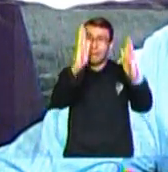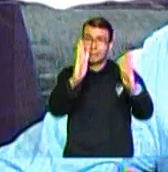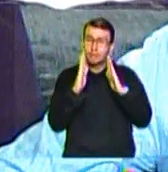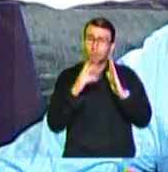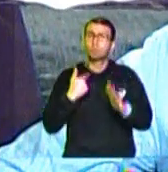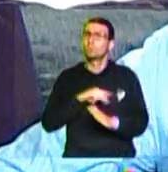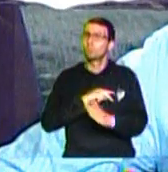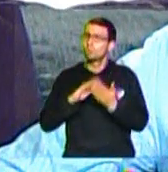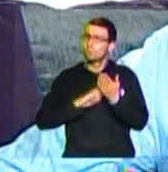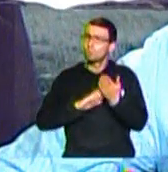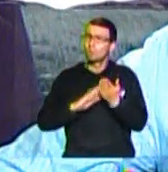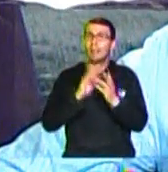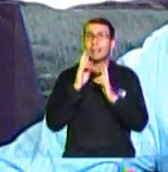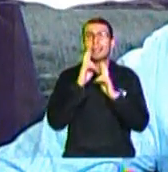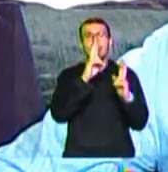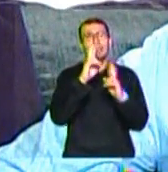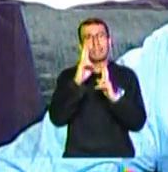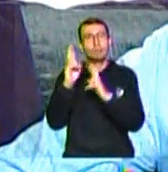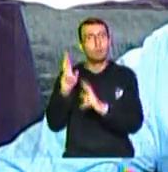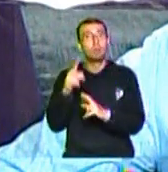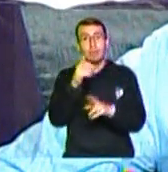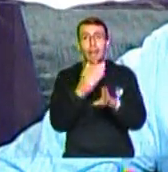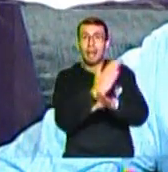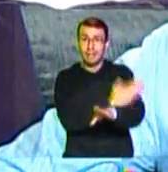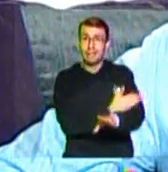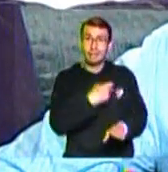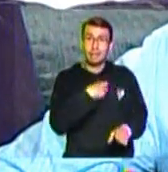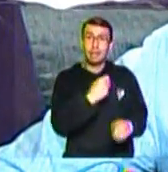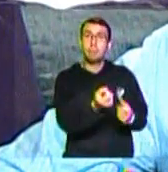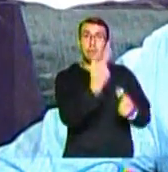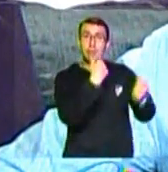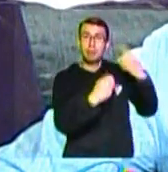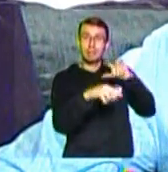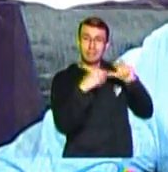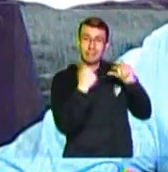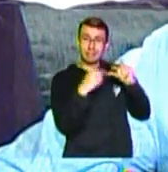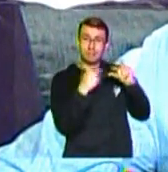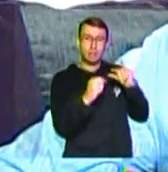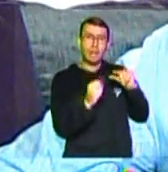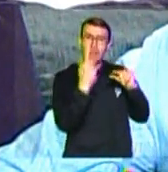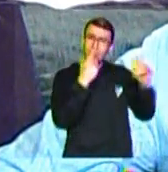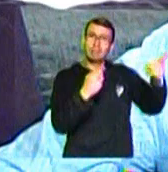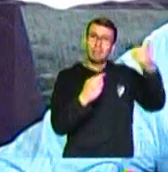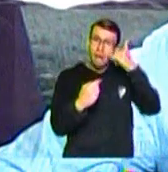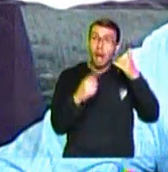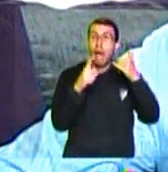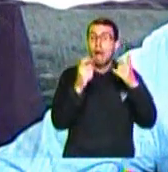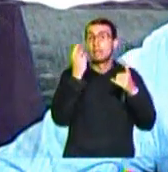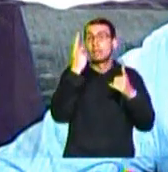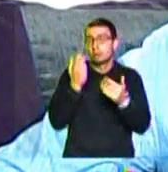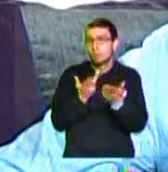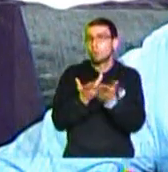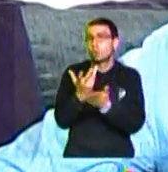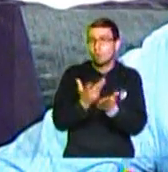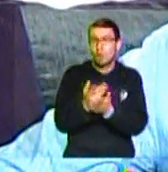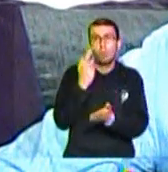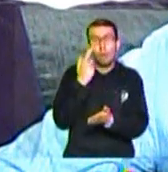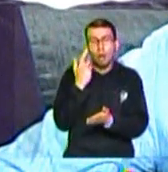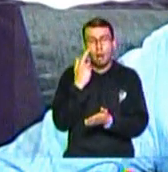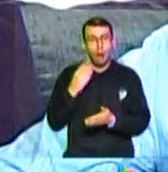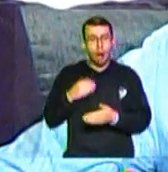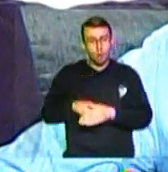resolviendo todas estas inquietudes para que ustedes entiendan esos síntomas y signos de alarmas que son importantes, que